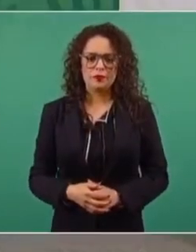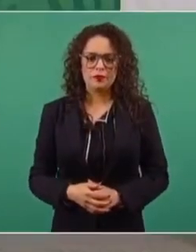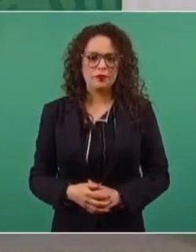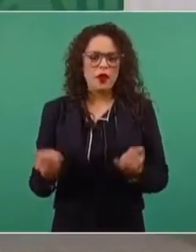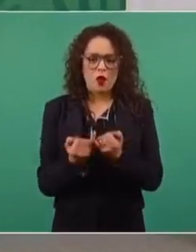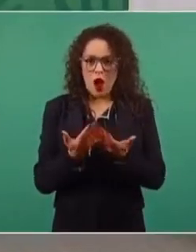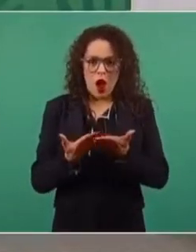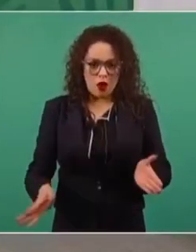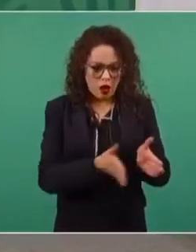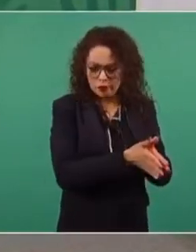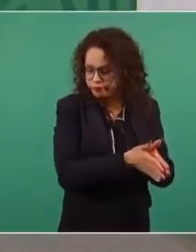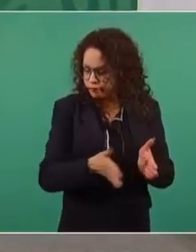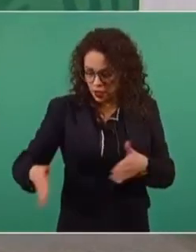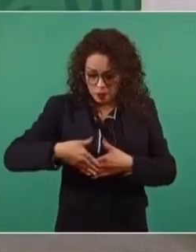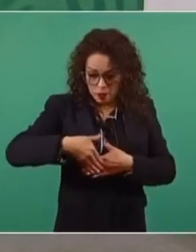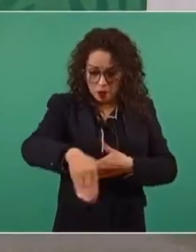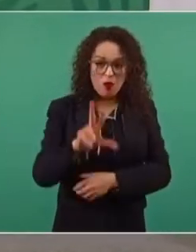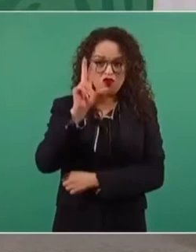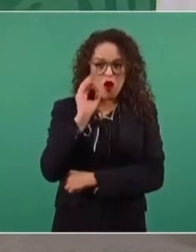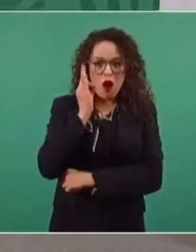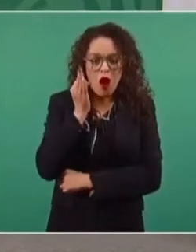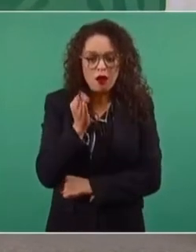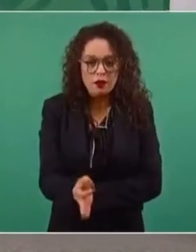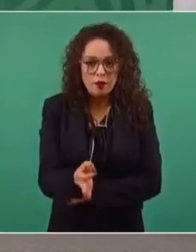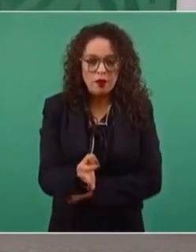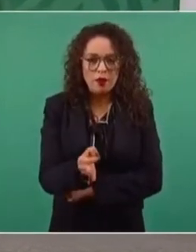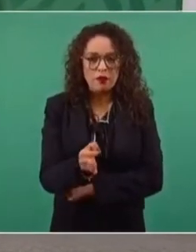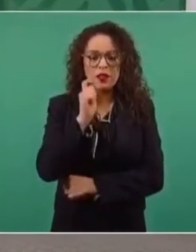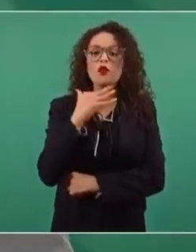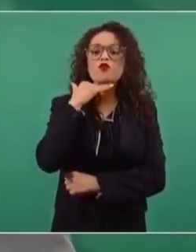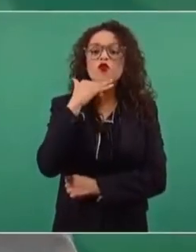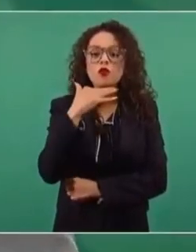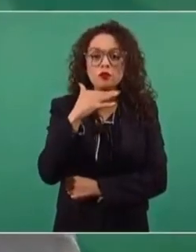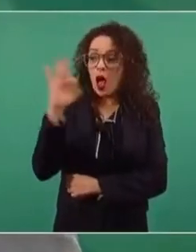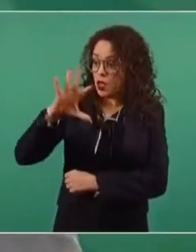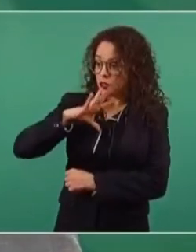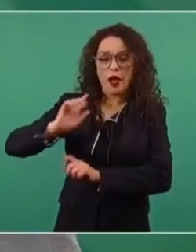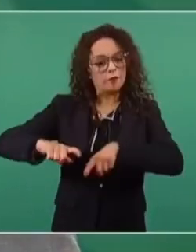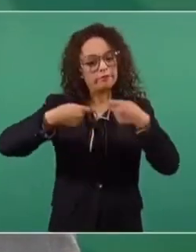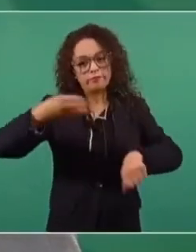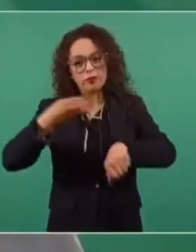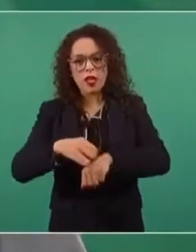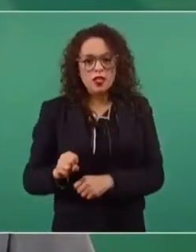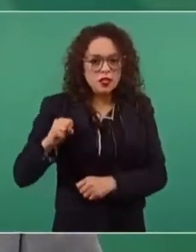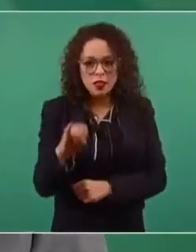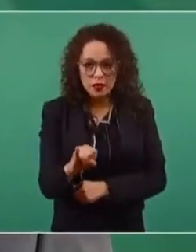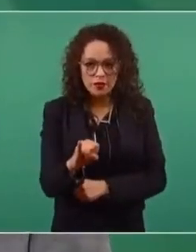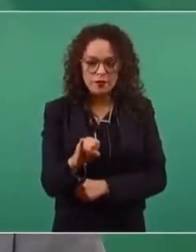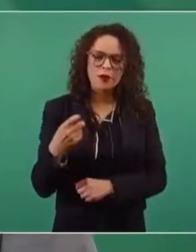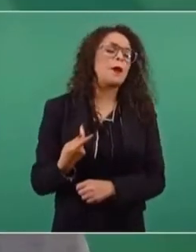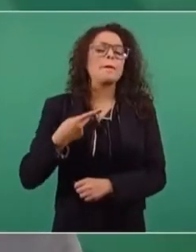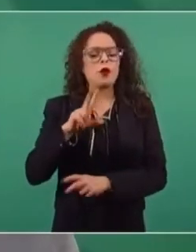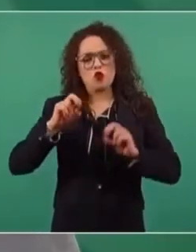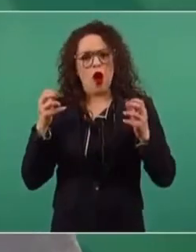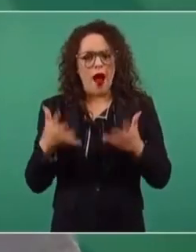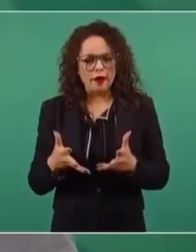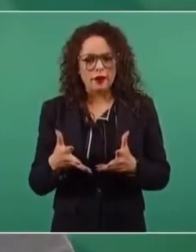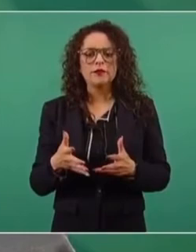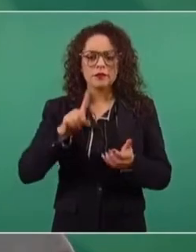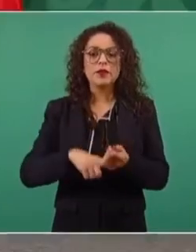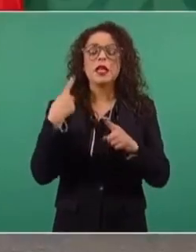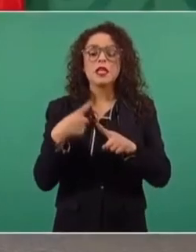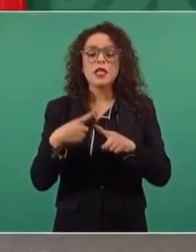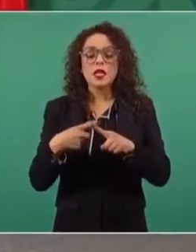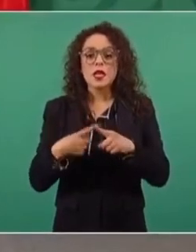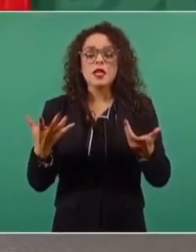sucediendo, no se permita, no se tolere ni la impunidad ni la corrupción. Pero de todas maneras van a ser los